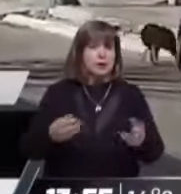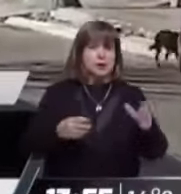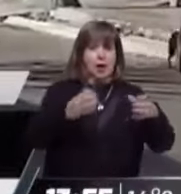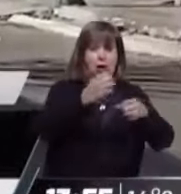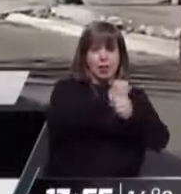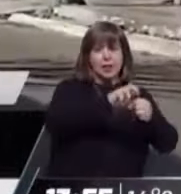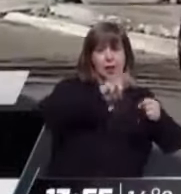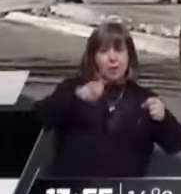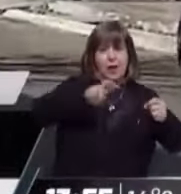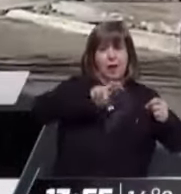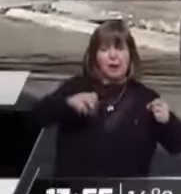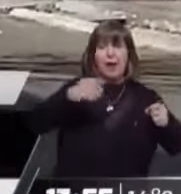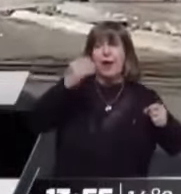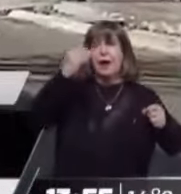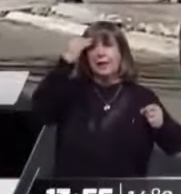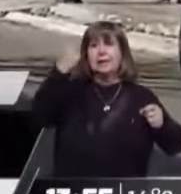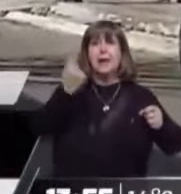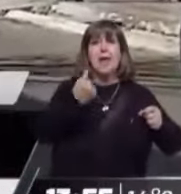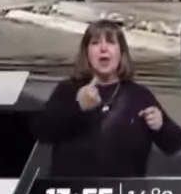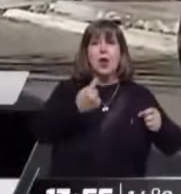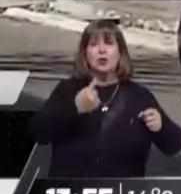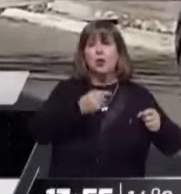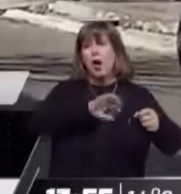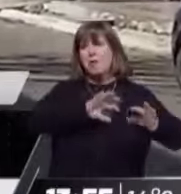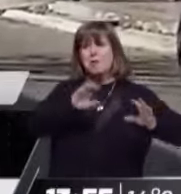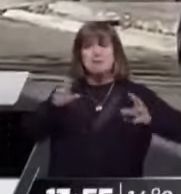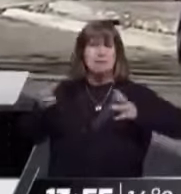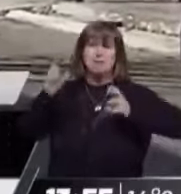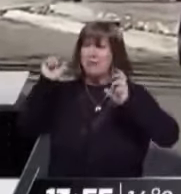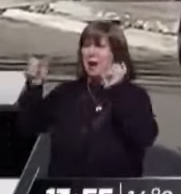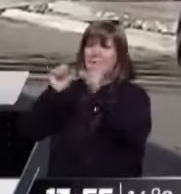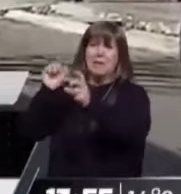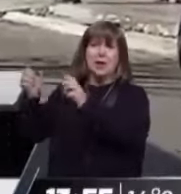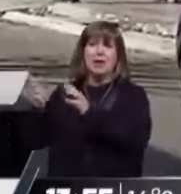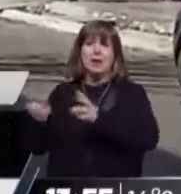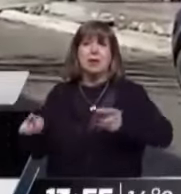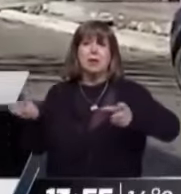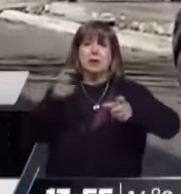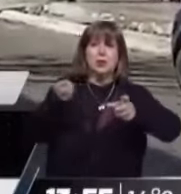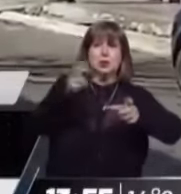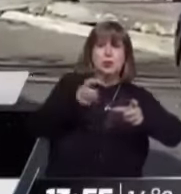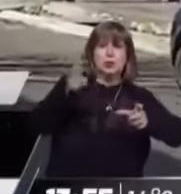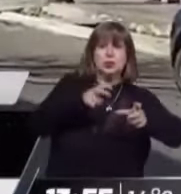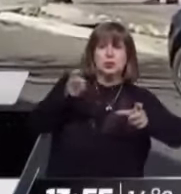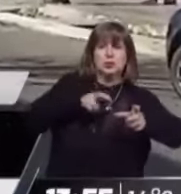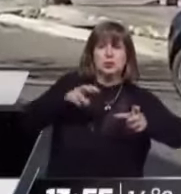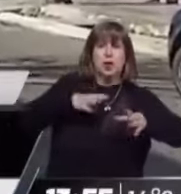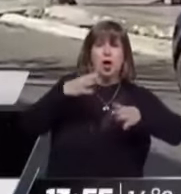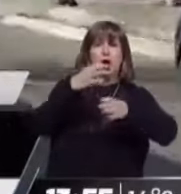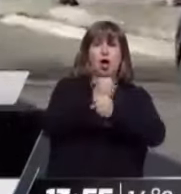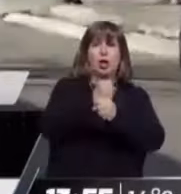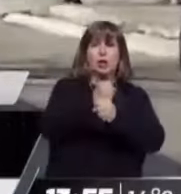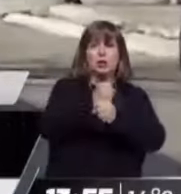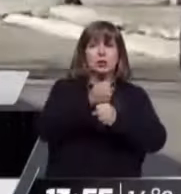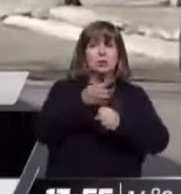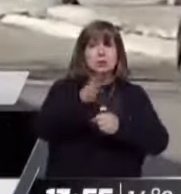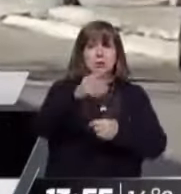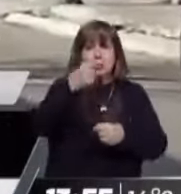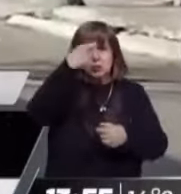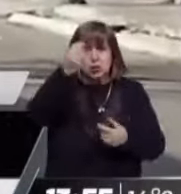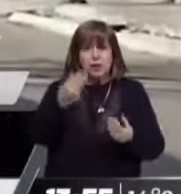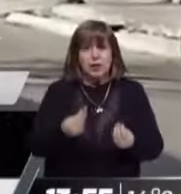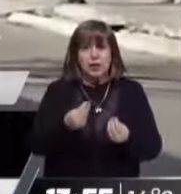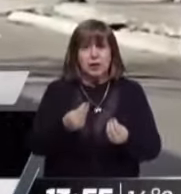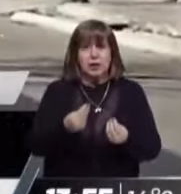bajaron 10, 15 minutos, destruyeron todo a su paso y se volvieron a ir. Cosa que el chofer, para mí